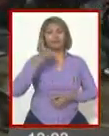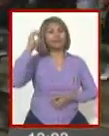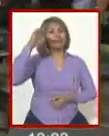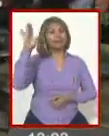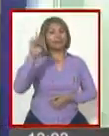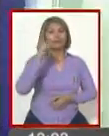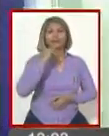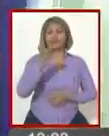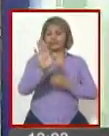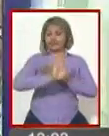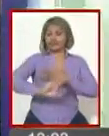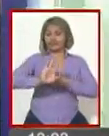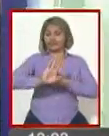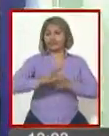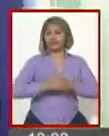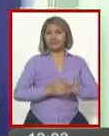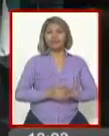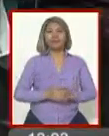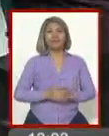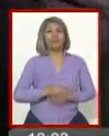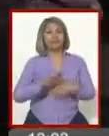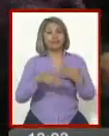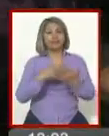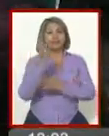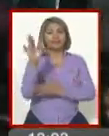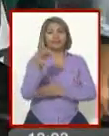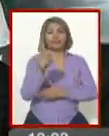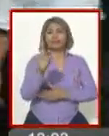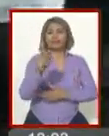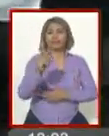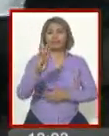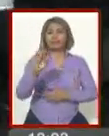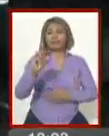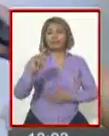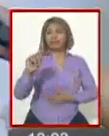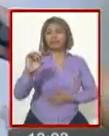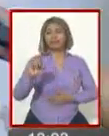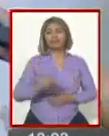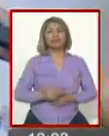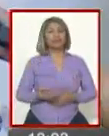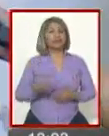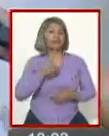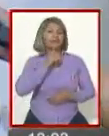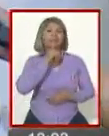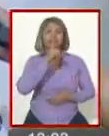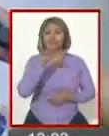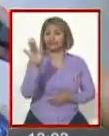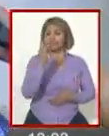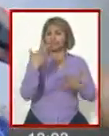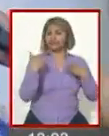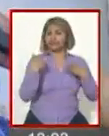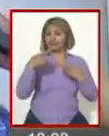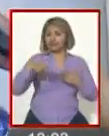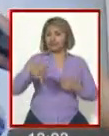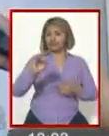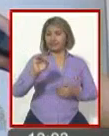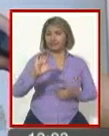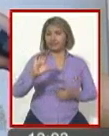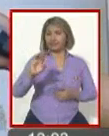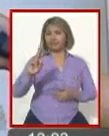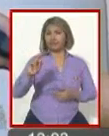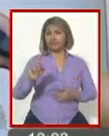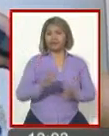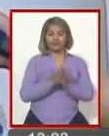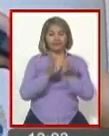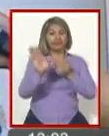Estado boliviano defenderá los intereses del país en este arbitraje internacional. Decimos firmemente, Bolivia tiene una Procuraduría General